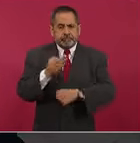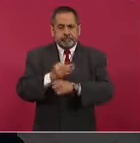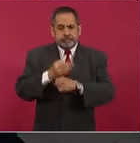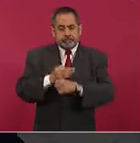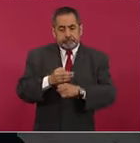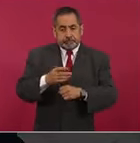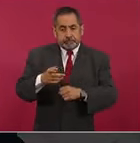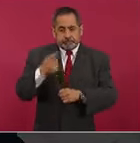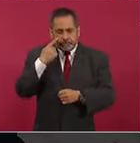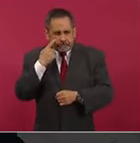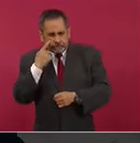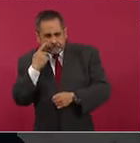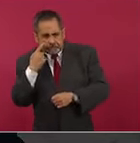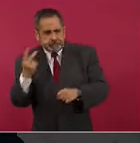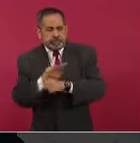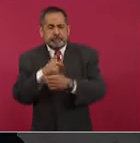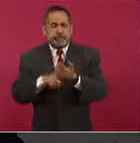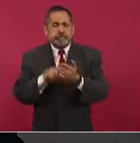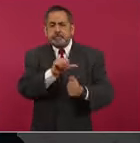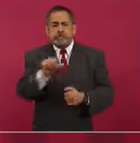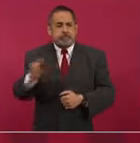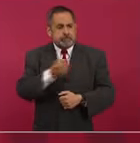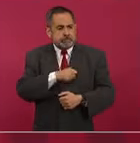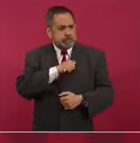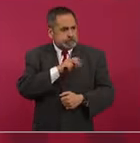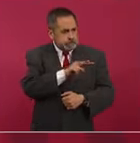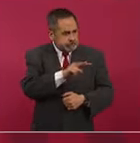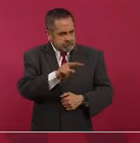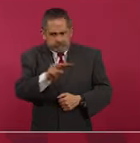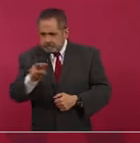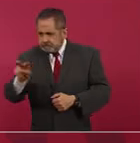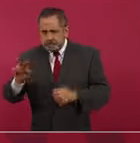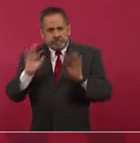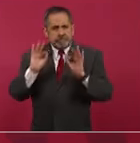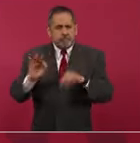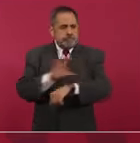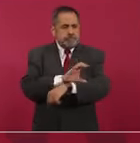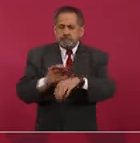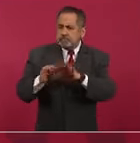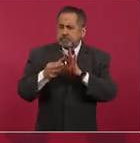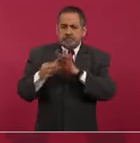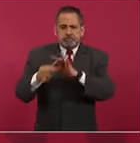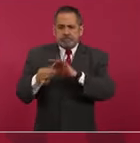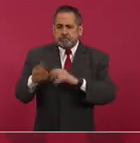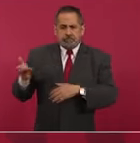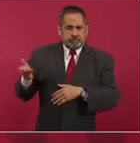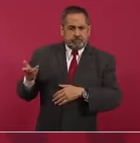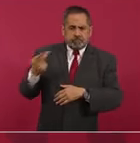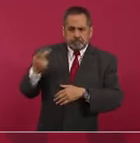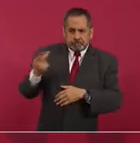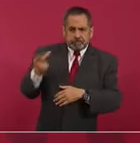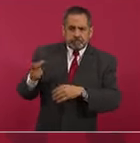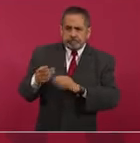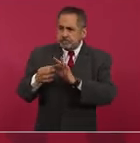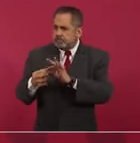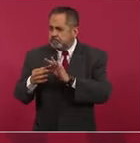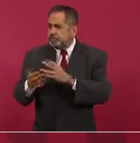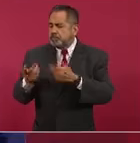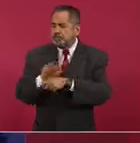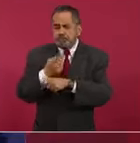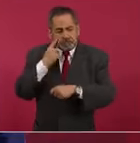los resultados que se tienen por parte de salud, que ha habido una muy buena coordinación y estamos de manera diaria y al pendiente de cómo se dan los